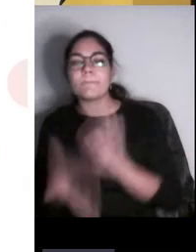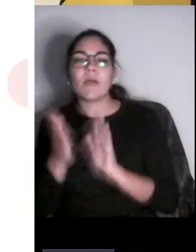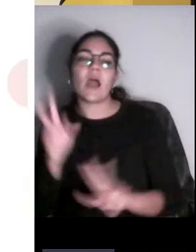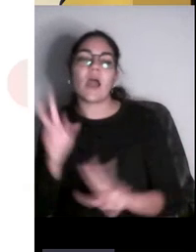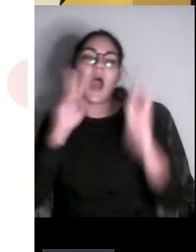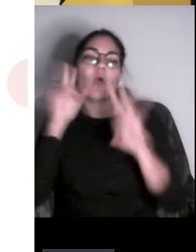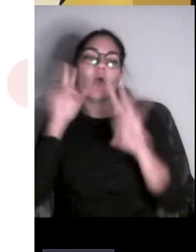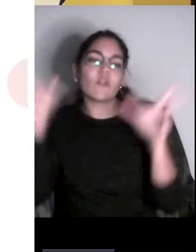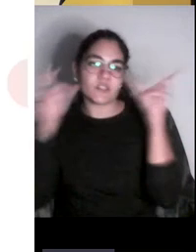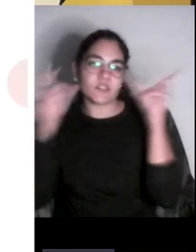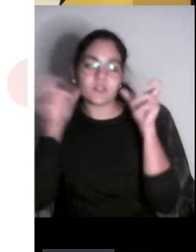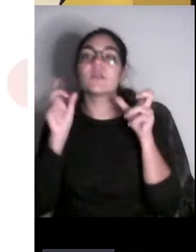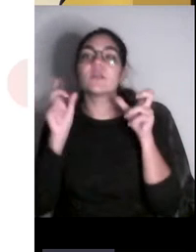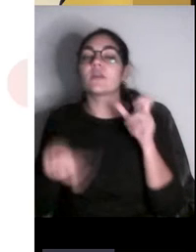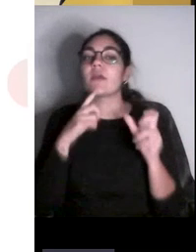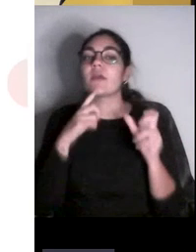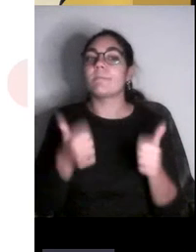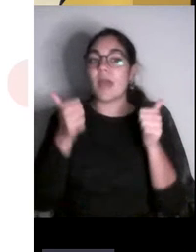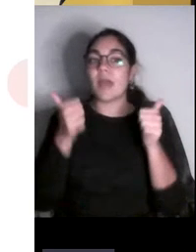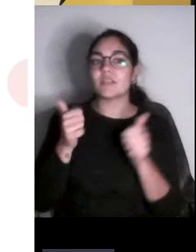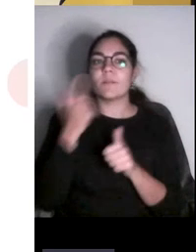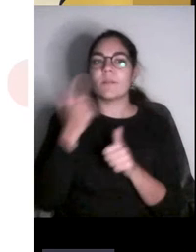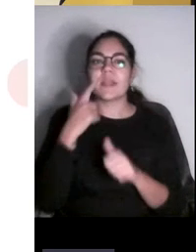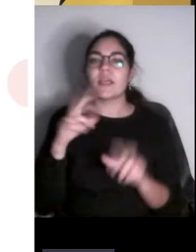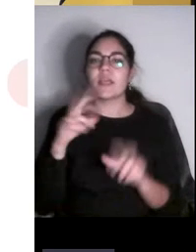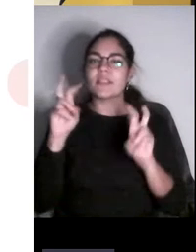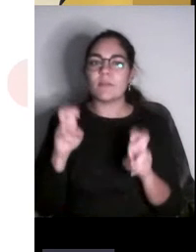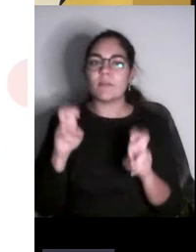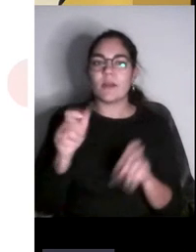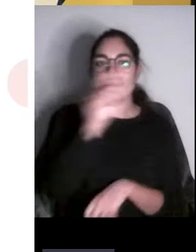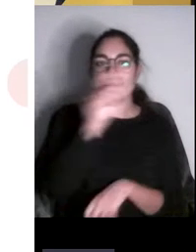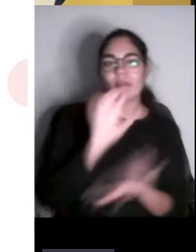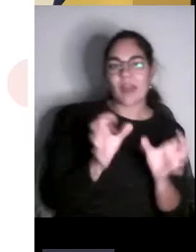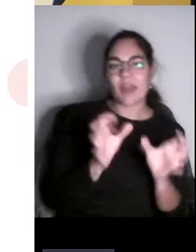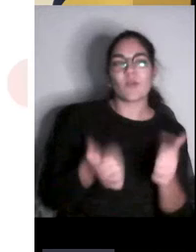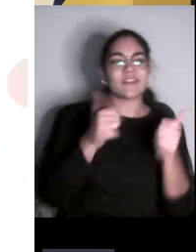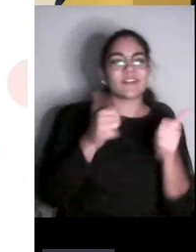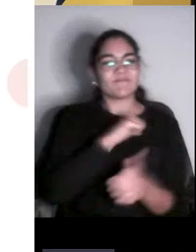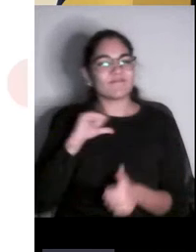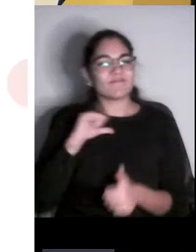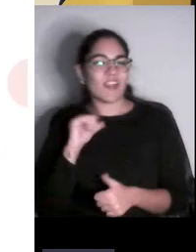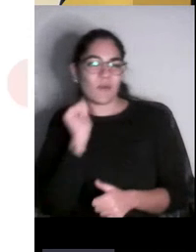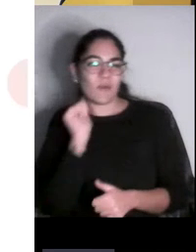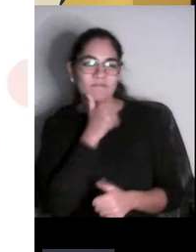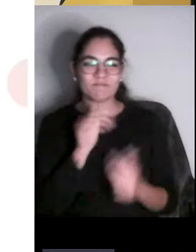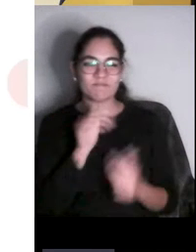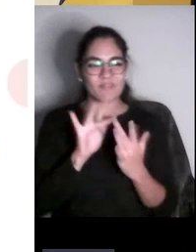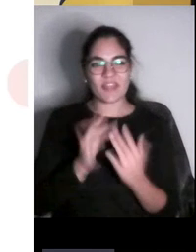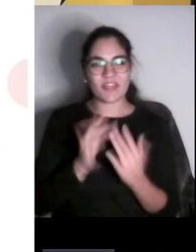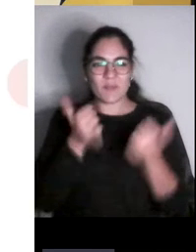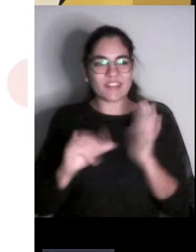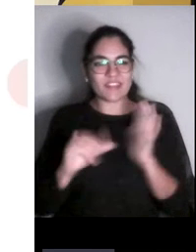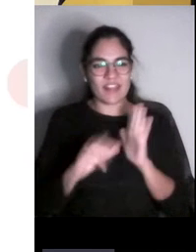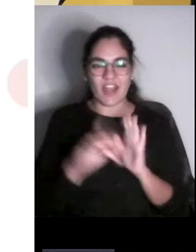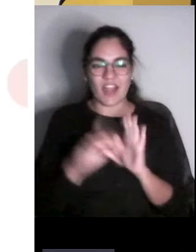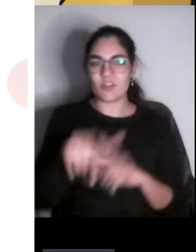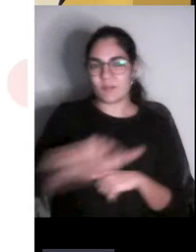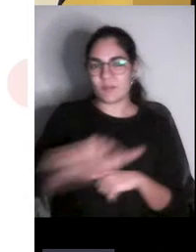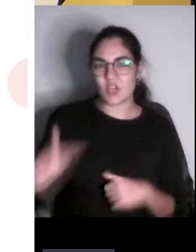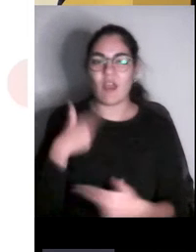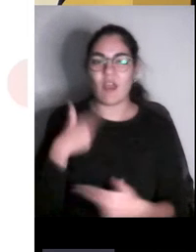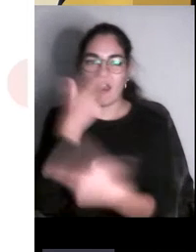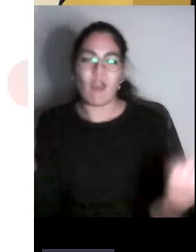distribución la intimidad que hay entre el medio de la audiencia etcétera no por eso llamamos así al proyecto pero aparecen dos otras